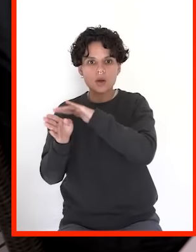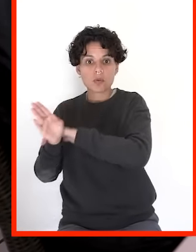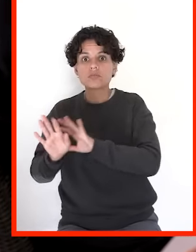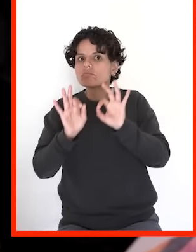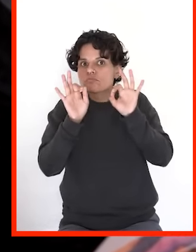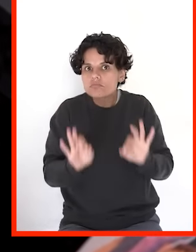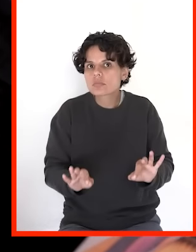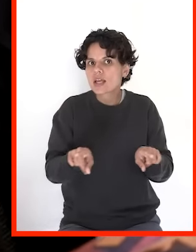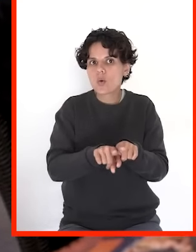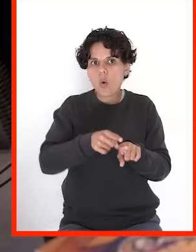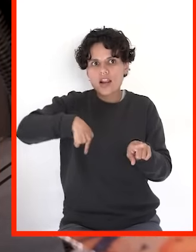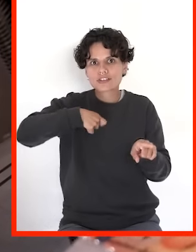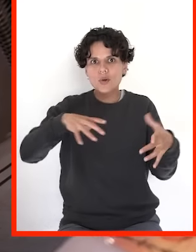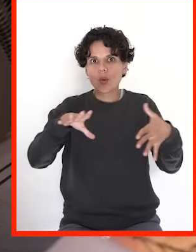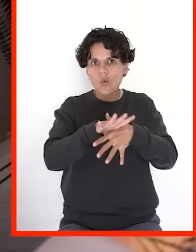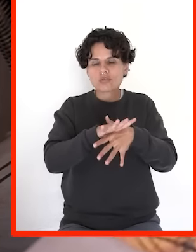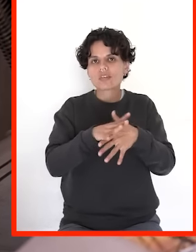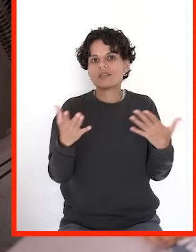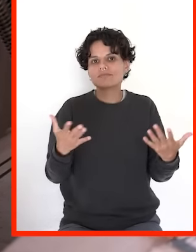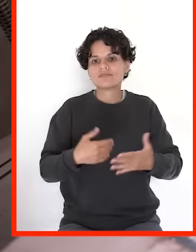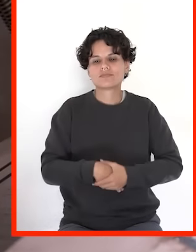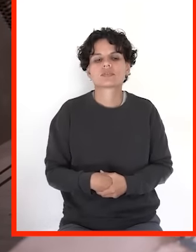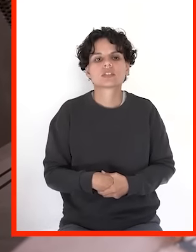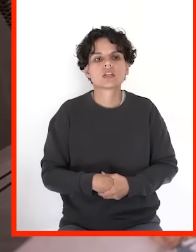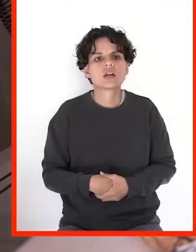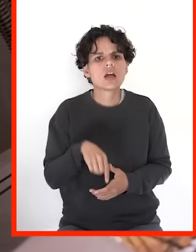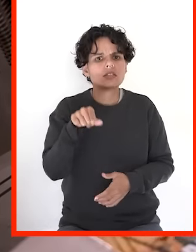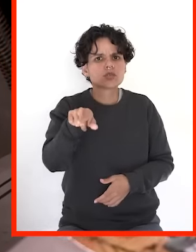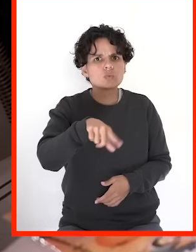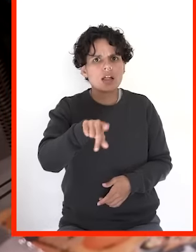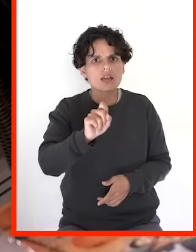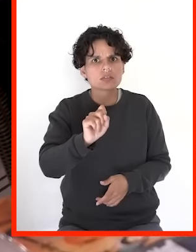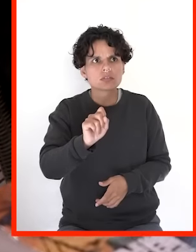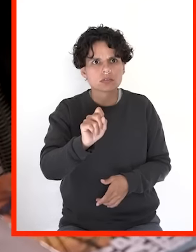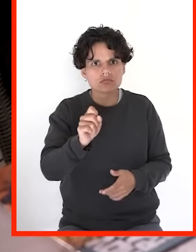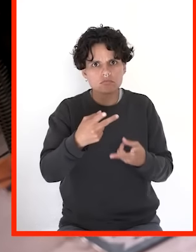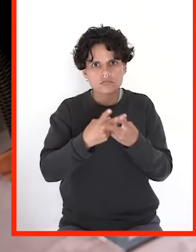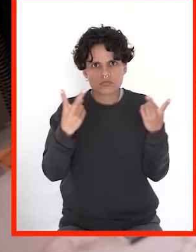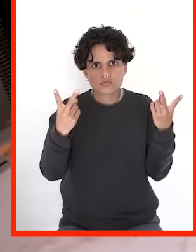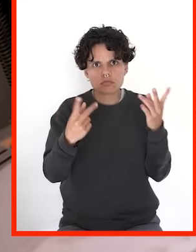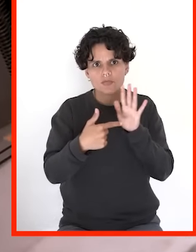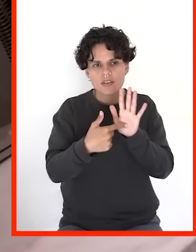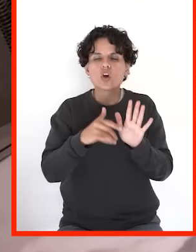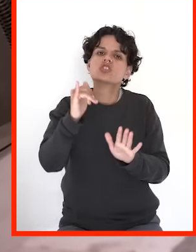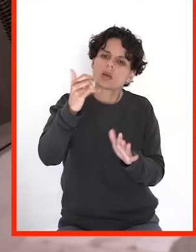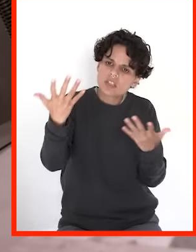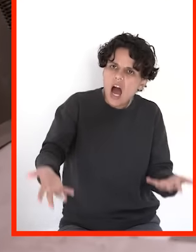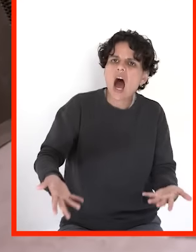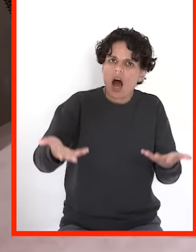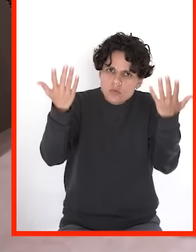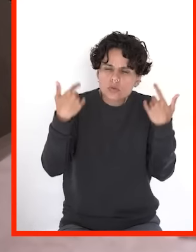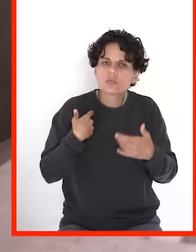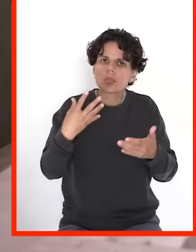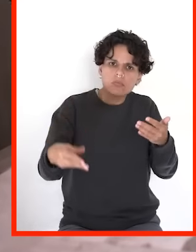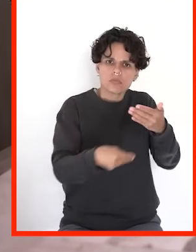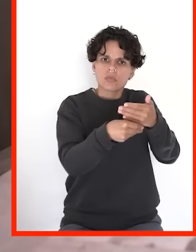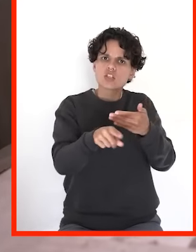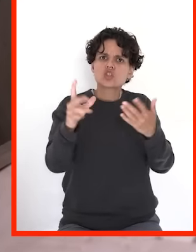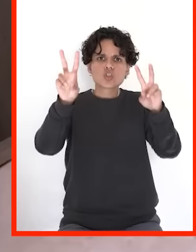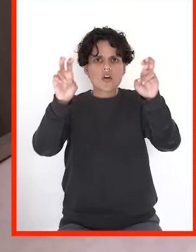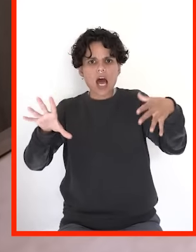entrado. Sí. Vamos a tener que cuando... Este lo tocan en vivo, ¿no? Sí. Ya, pues hay que ponerle aquí la junta, hay que ponerle algo.